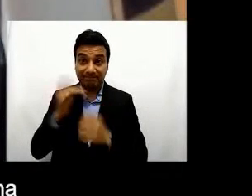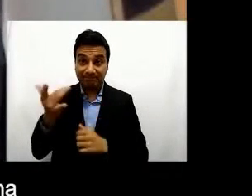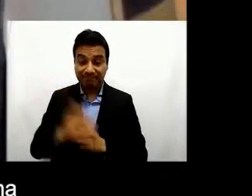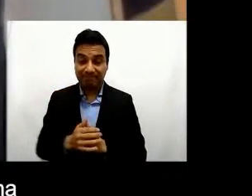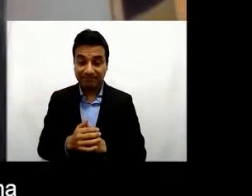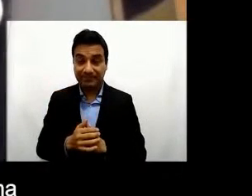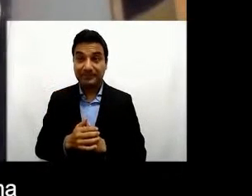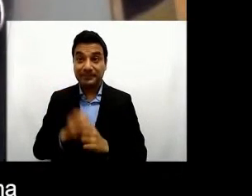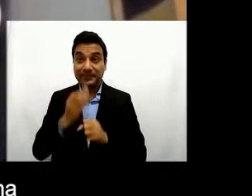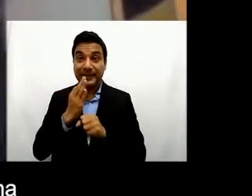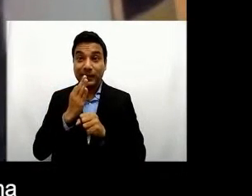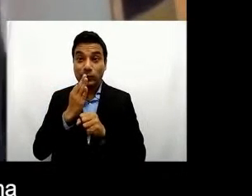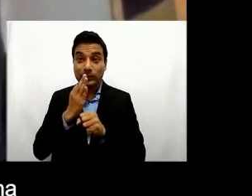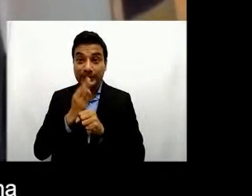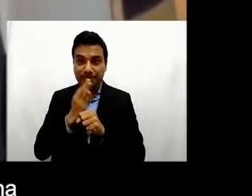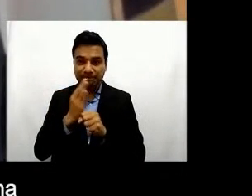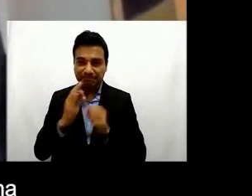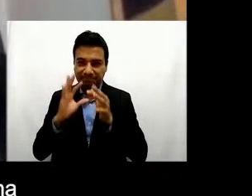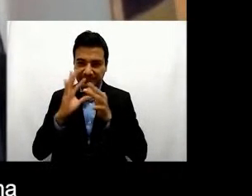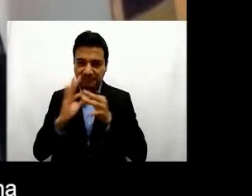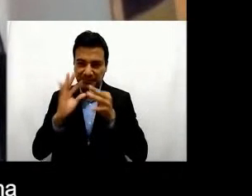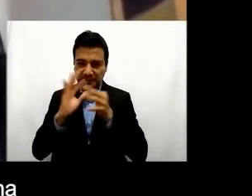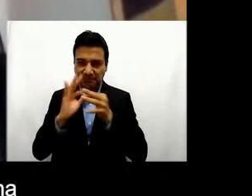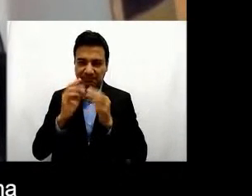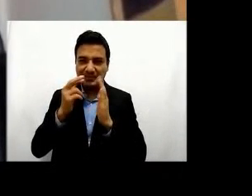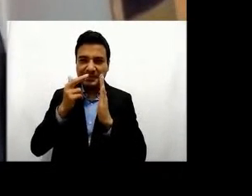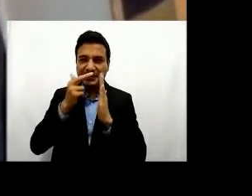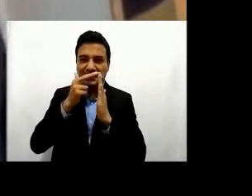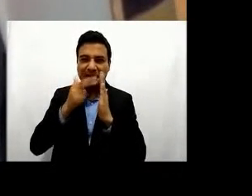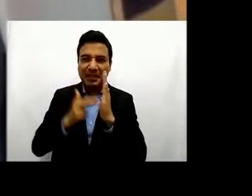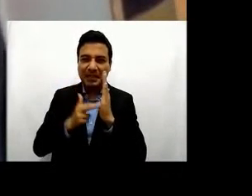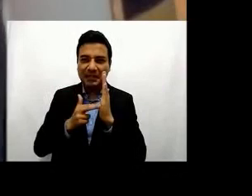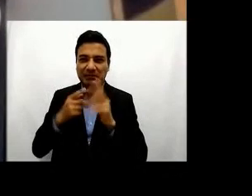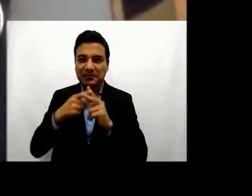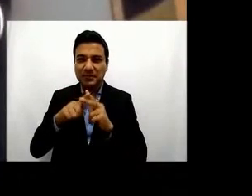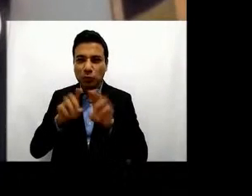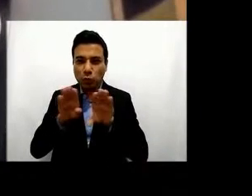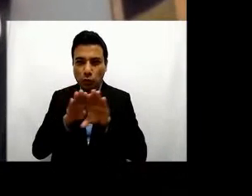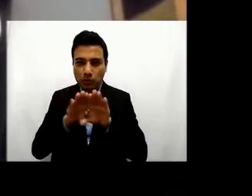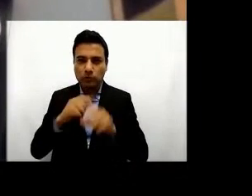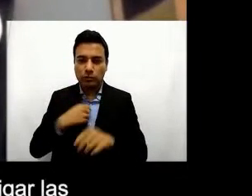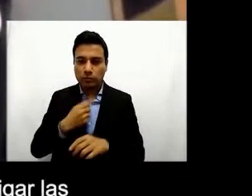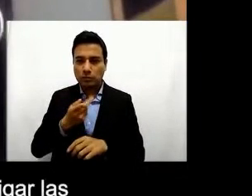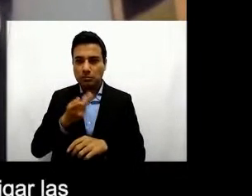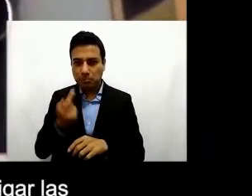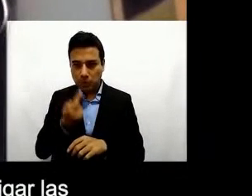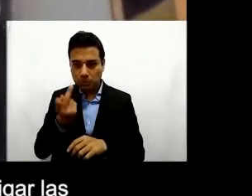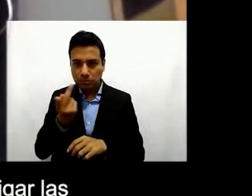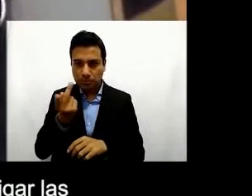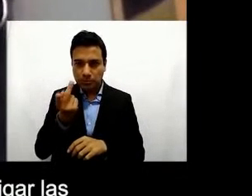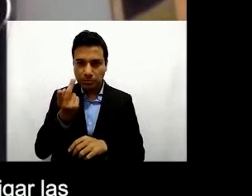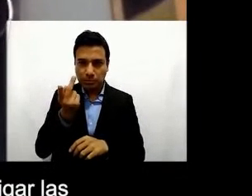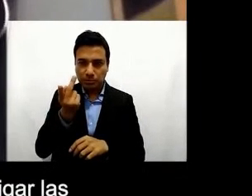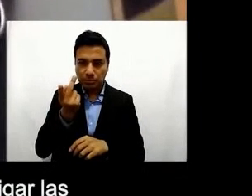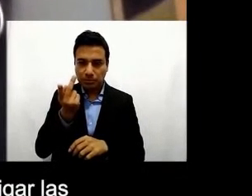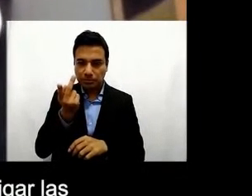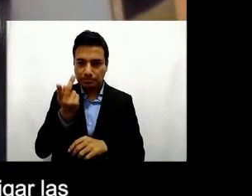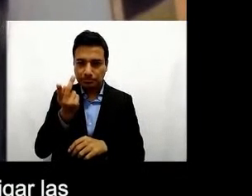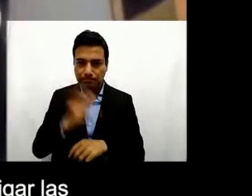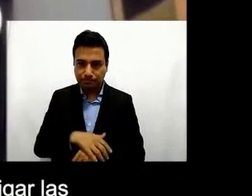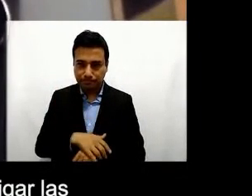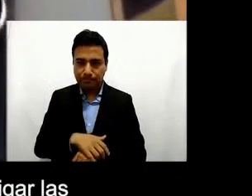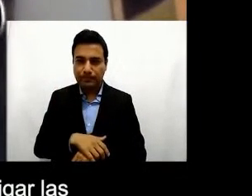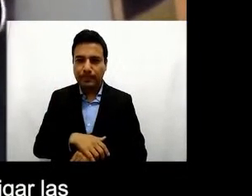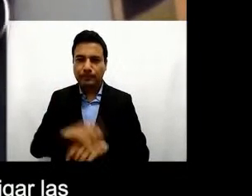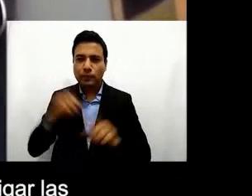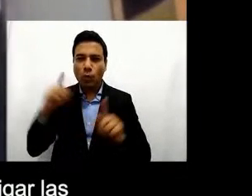más, como de alguna forma, contar las reglas del juego, ¿no? Voy a empezar a hacer preguntas, pero sí, preguntas detonadoras que lo que buscan